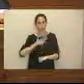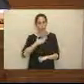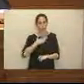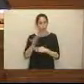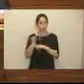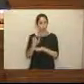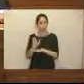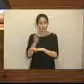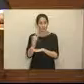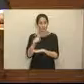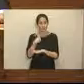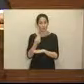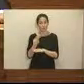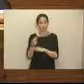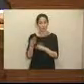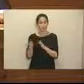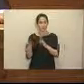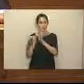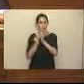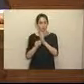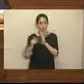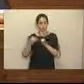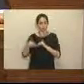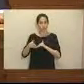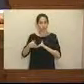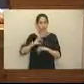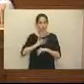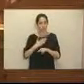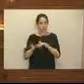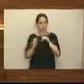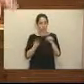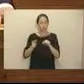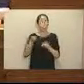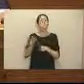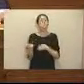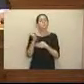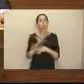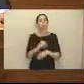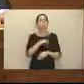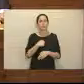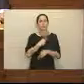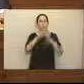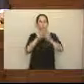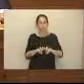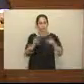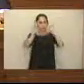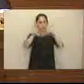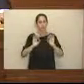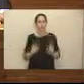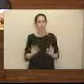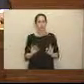propuestas de resolución que se debatirán aquí en el día de mañana vamos a plantear una comisión de investigación sobre este asunto.